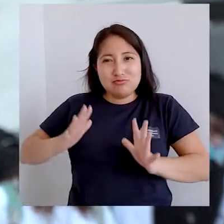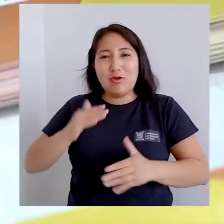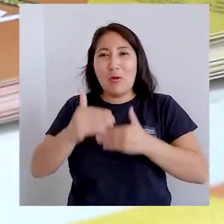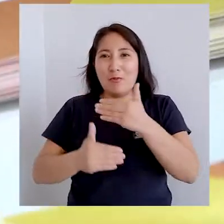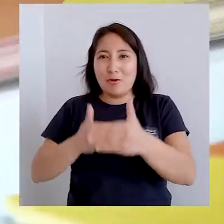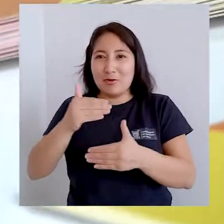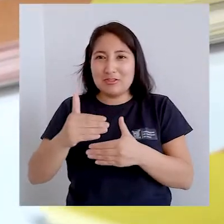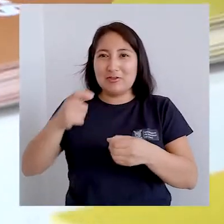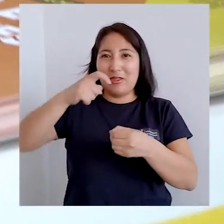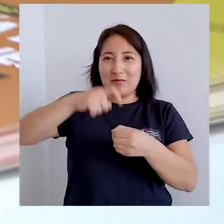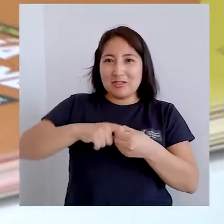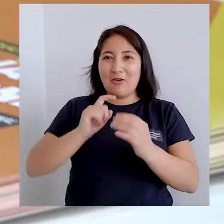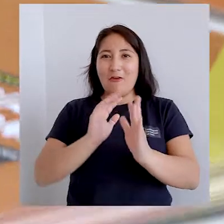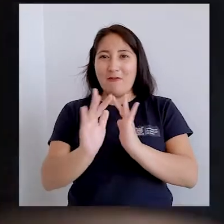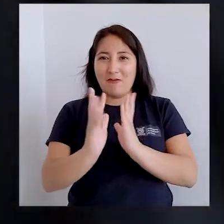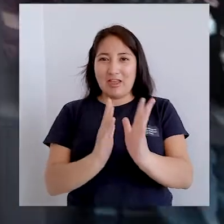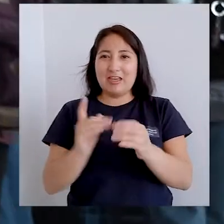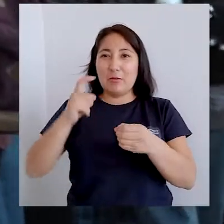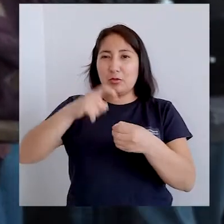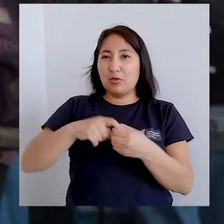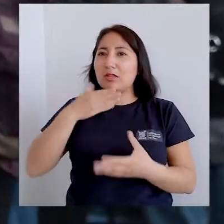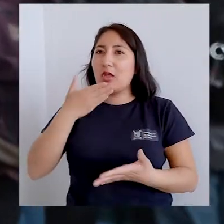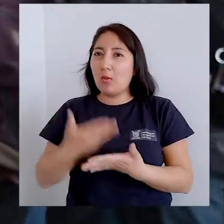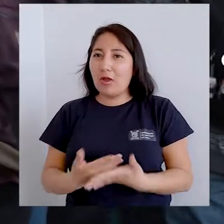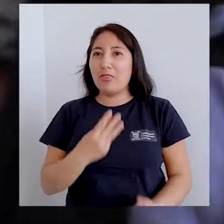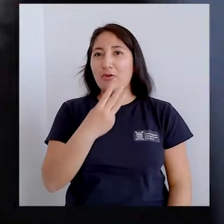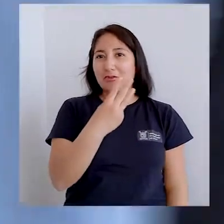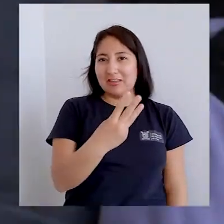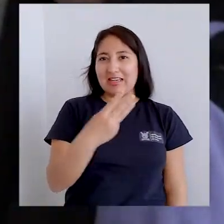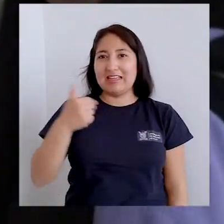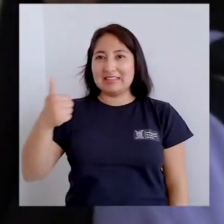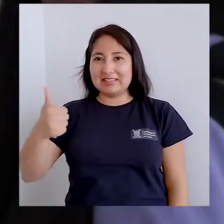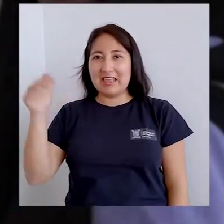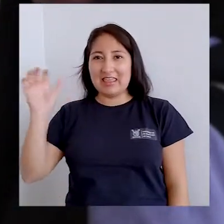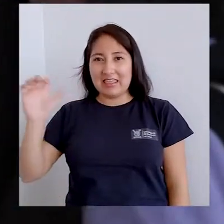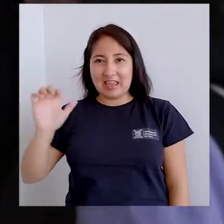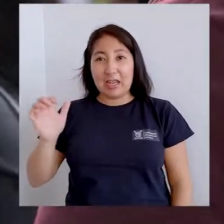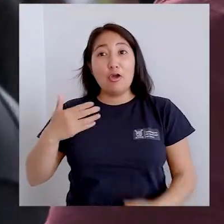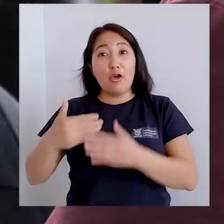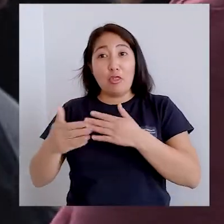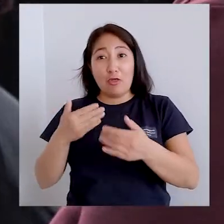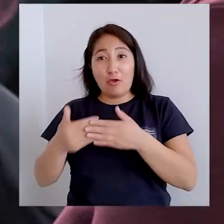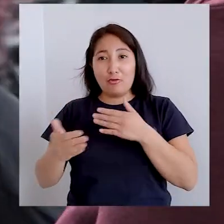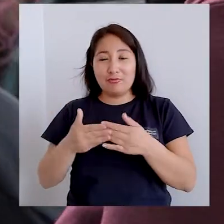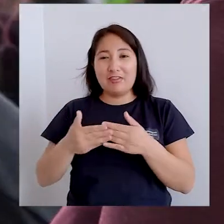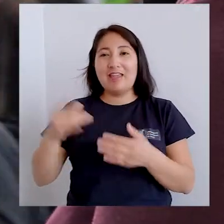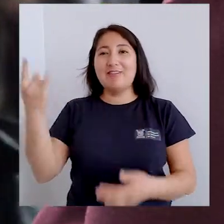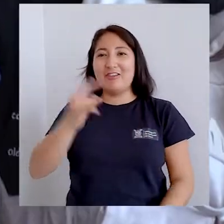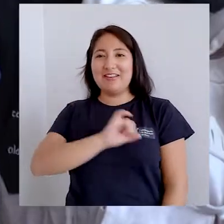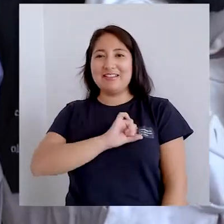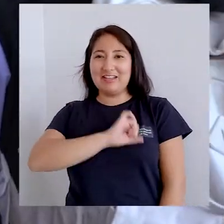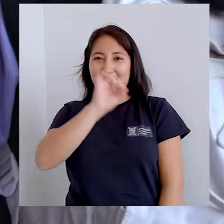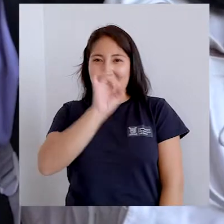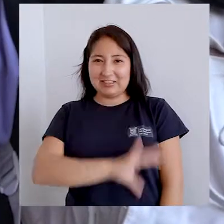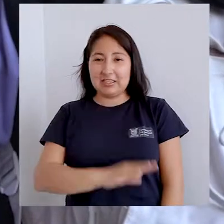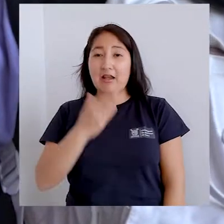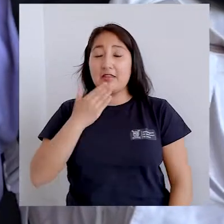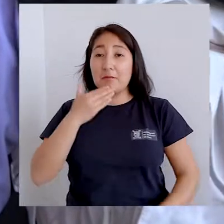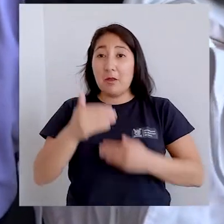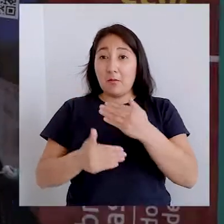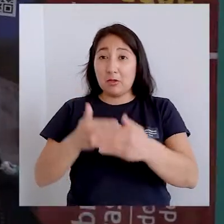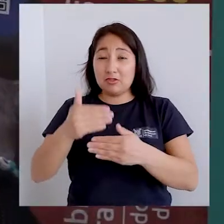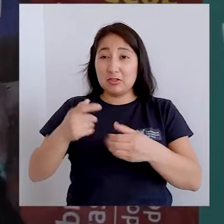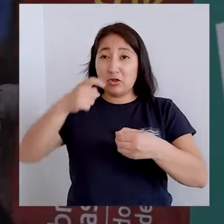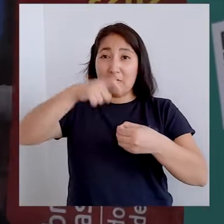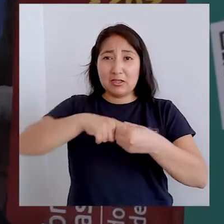admisión, la feria del postulante, que la vamos a realizar entre el 3 y el 6 de enero en nuestro campus universitario, y también el proceso